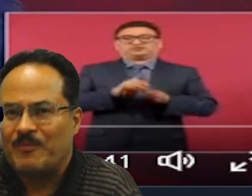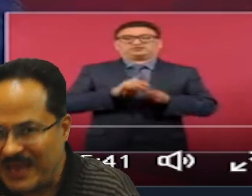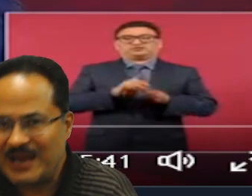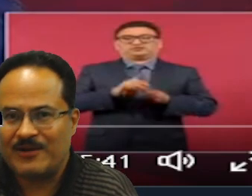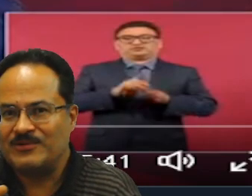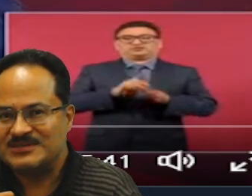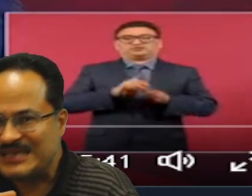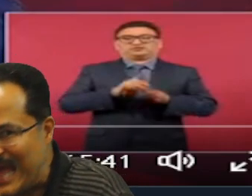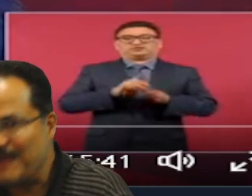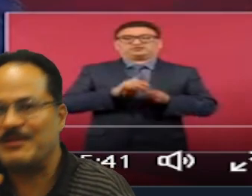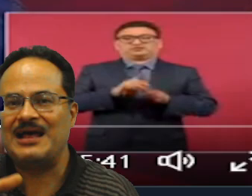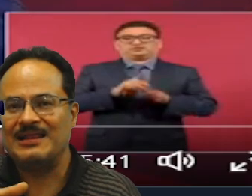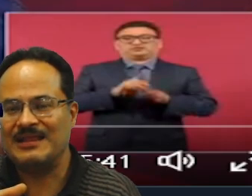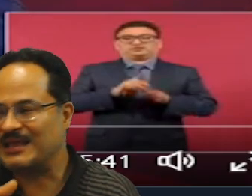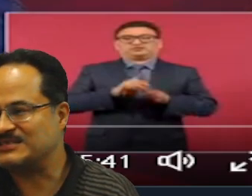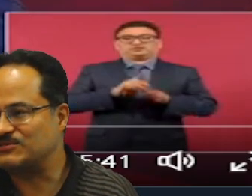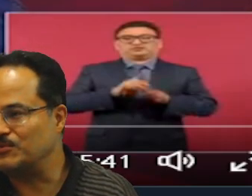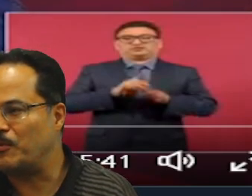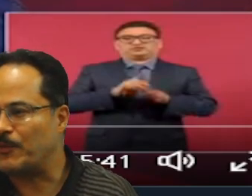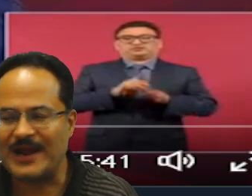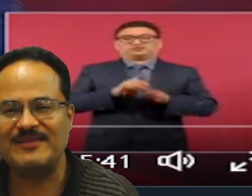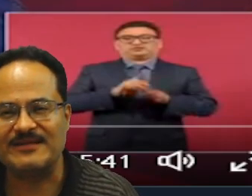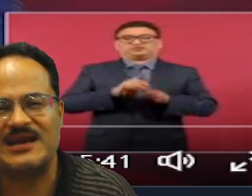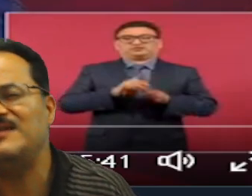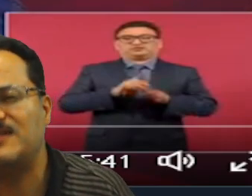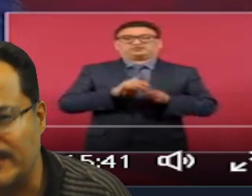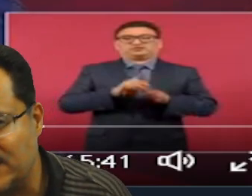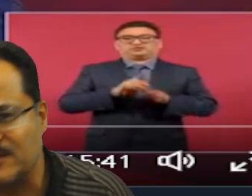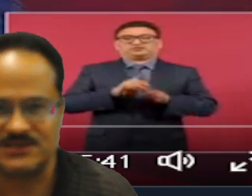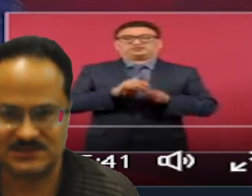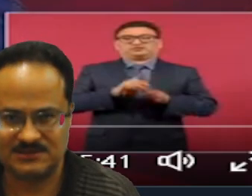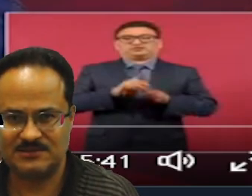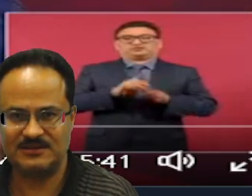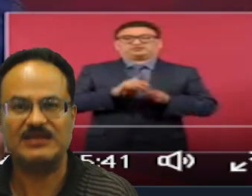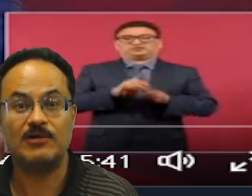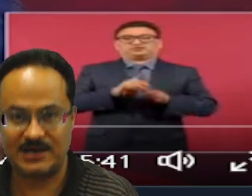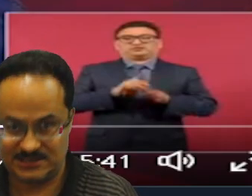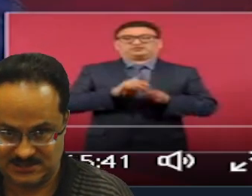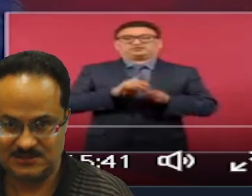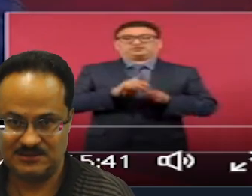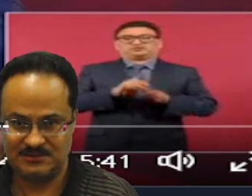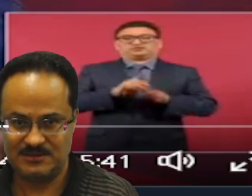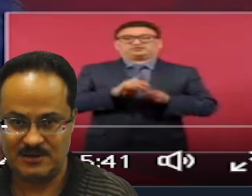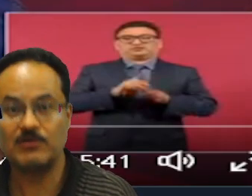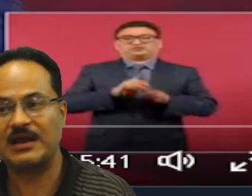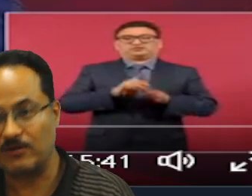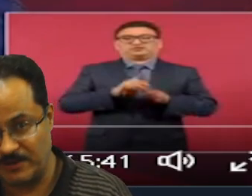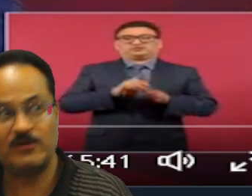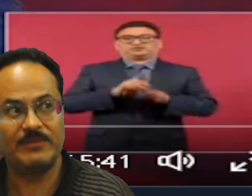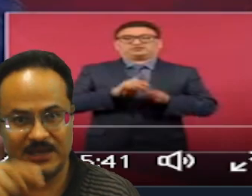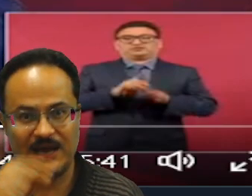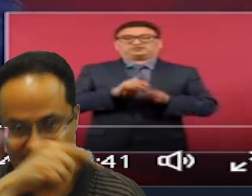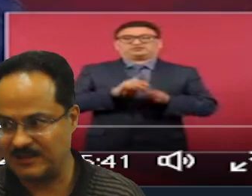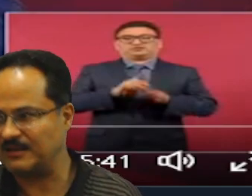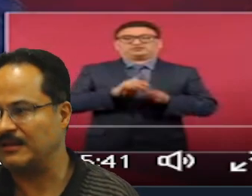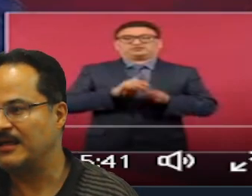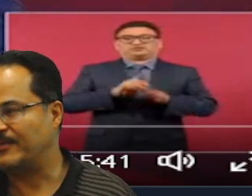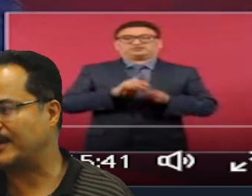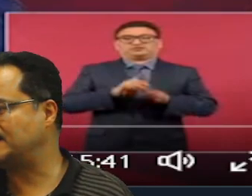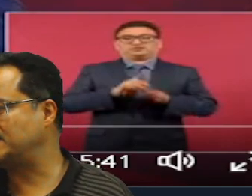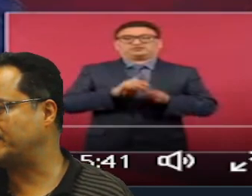pero se habla de que estuvo por ahí de treinta millones de dólares lo que el gobierno mexicano